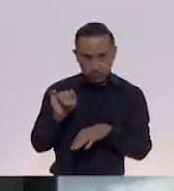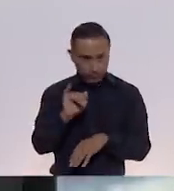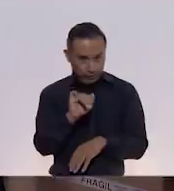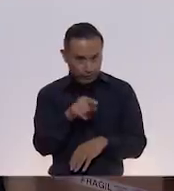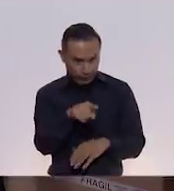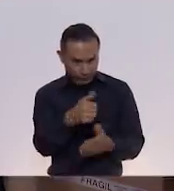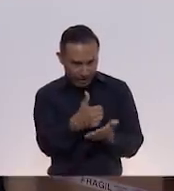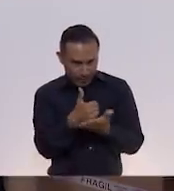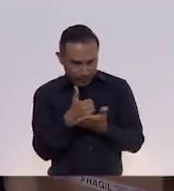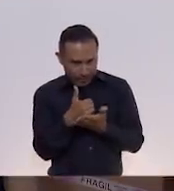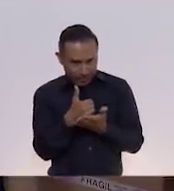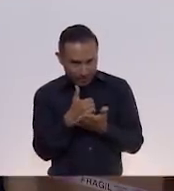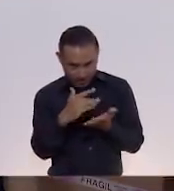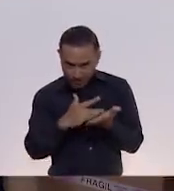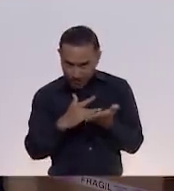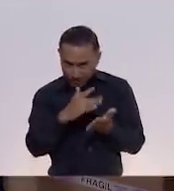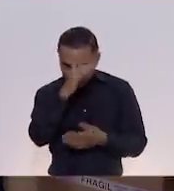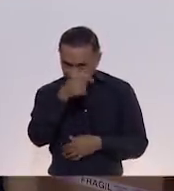Sí.